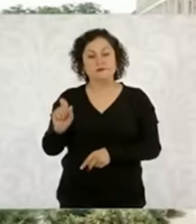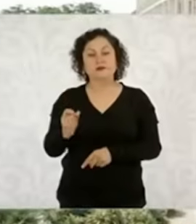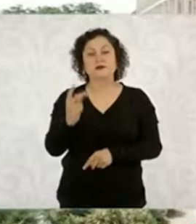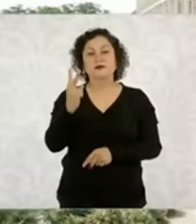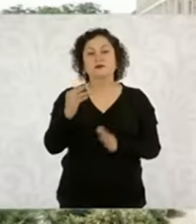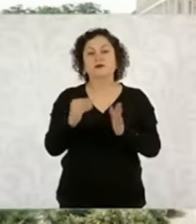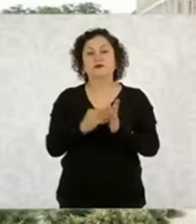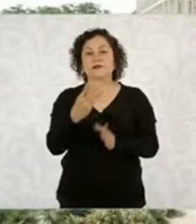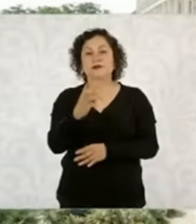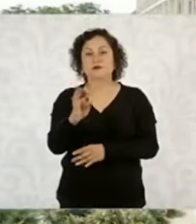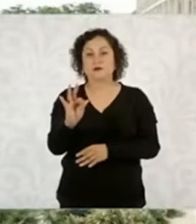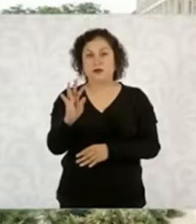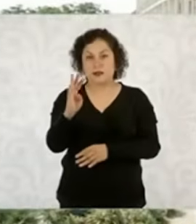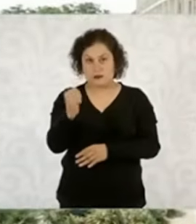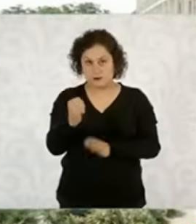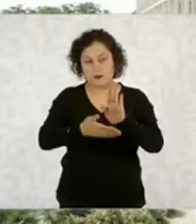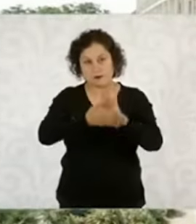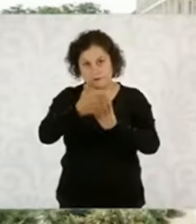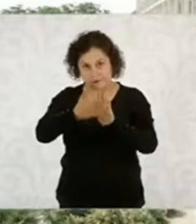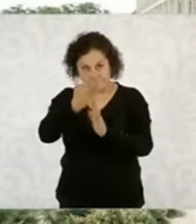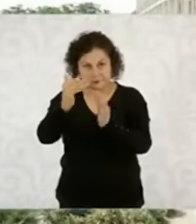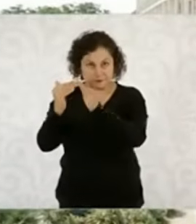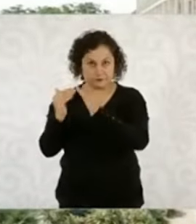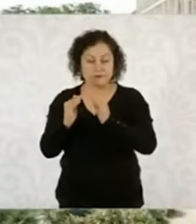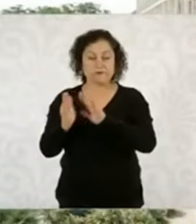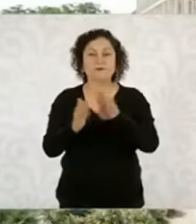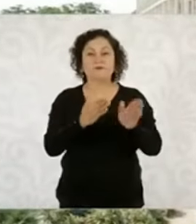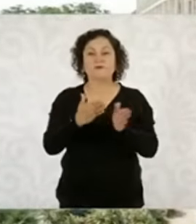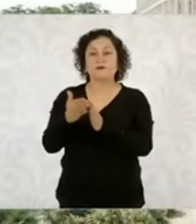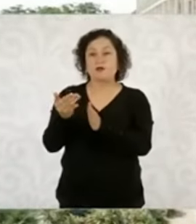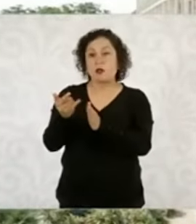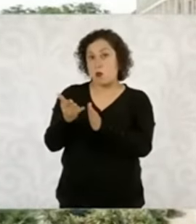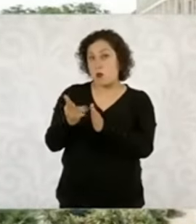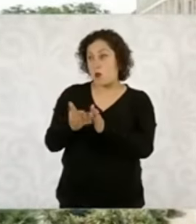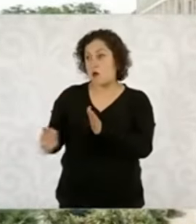22.349 viviendas, y entre julio y agosto